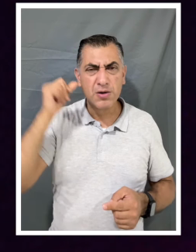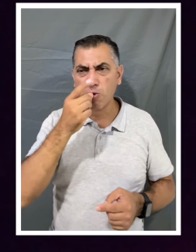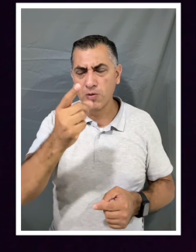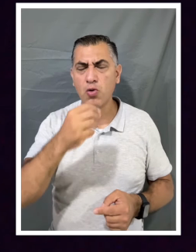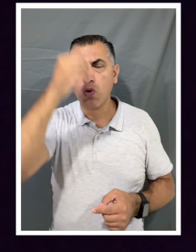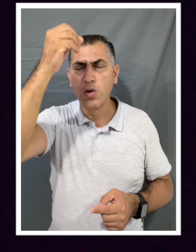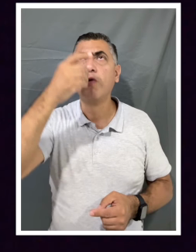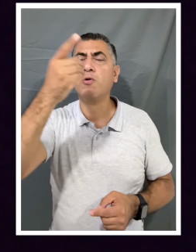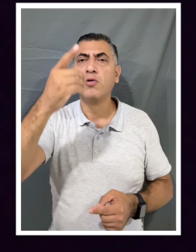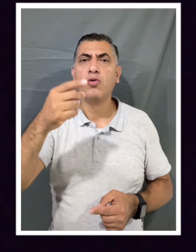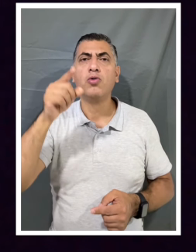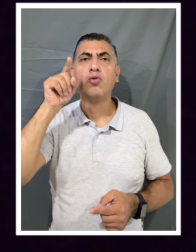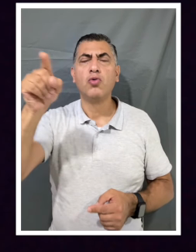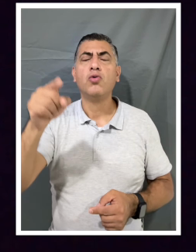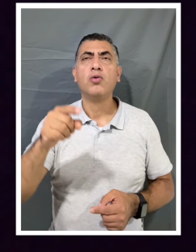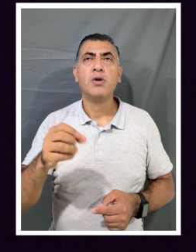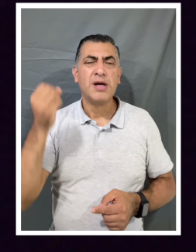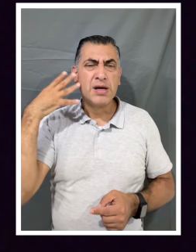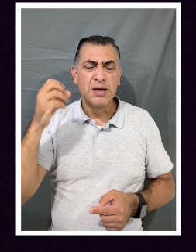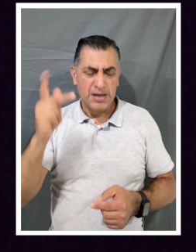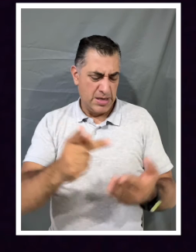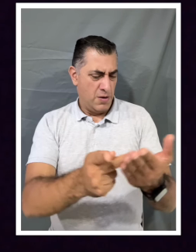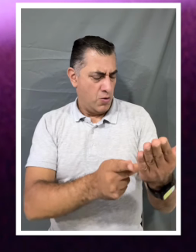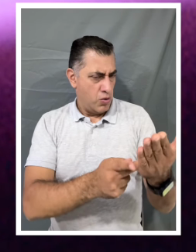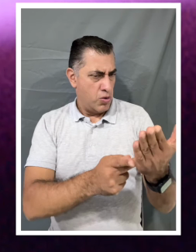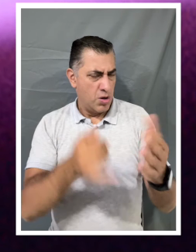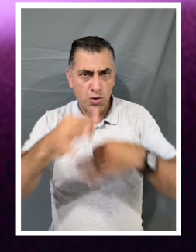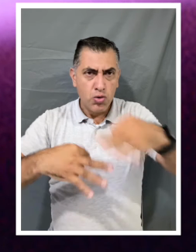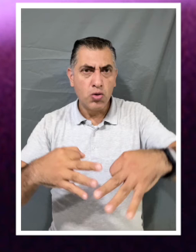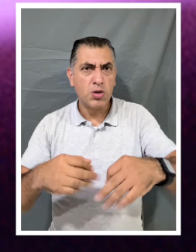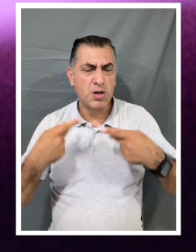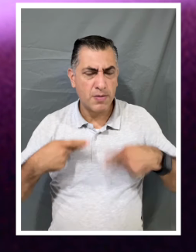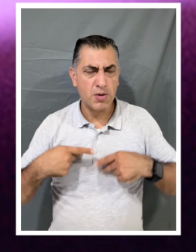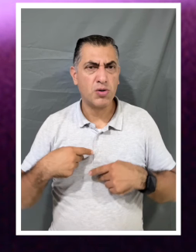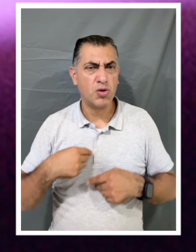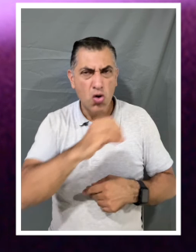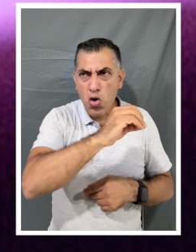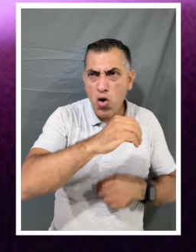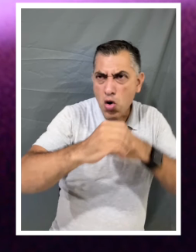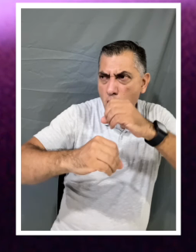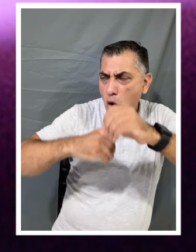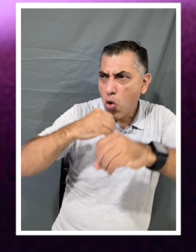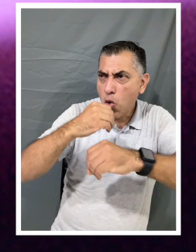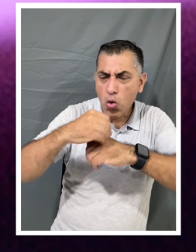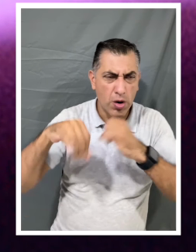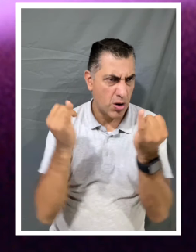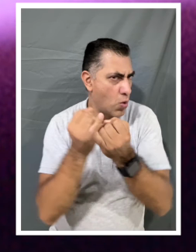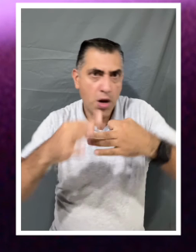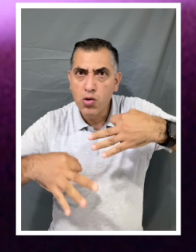dijo dios tienes que predicar esta serie o hacer este proyecto y toda la gente orara estaríamos en el